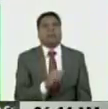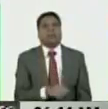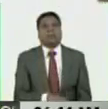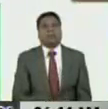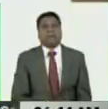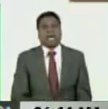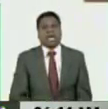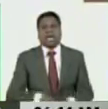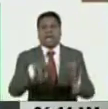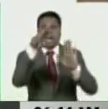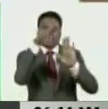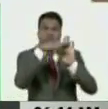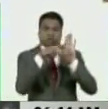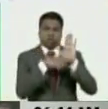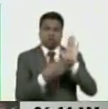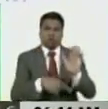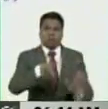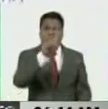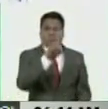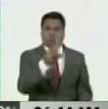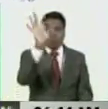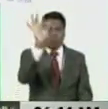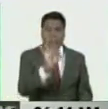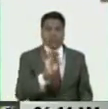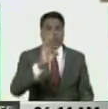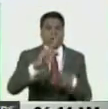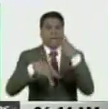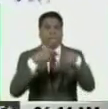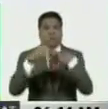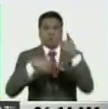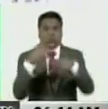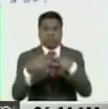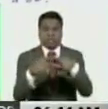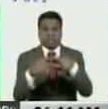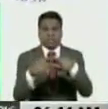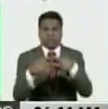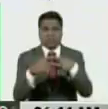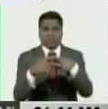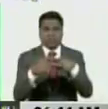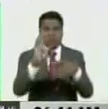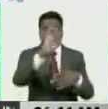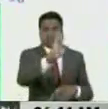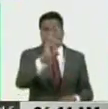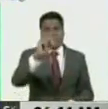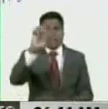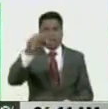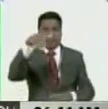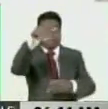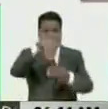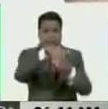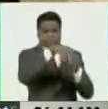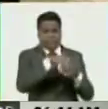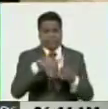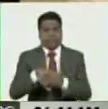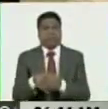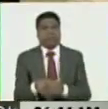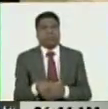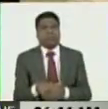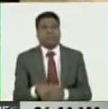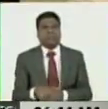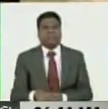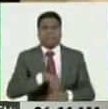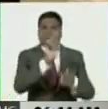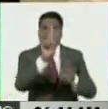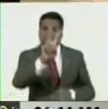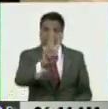el 1% en el proceso electoral, vas a un proceso de